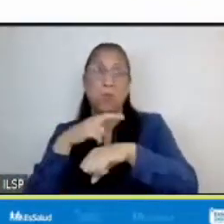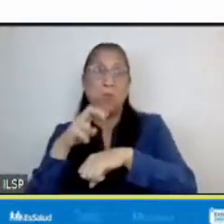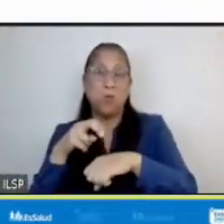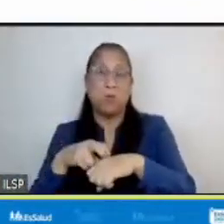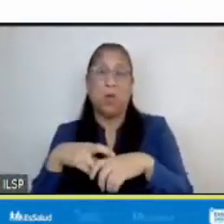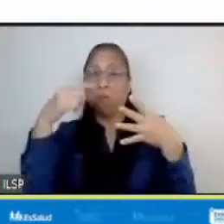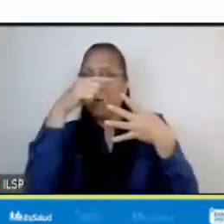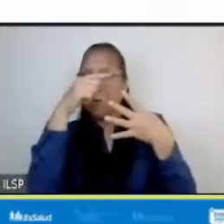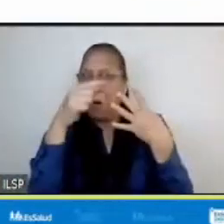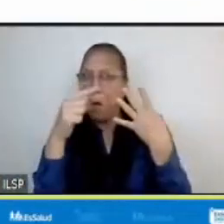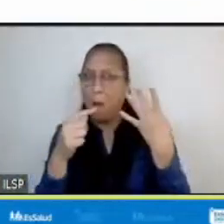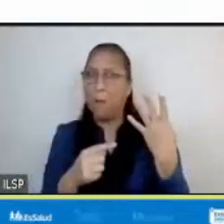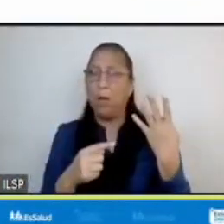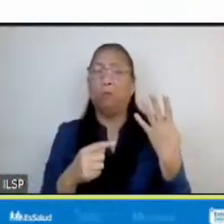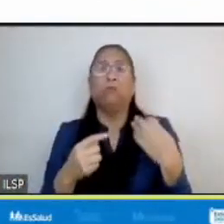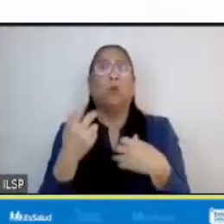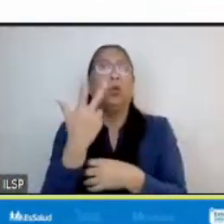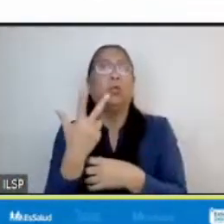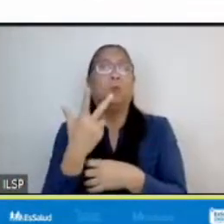más que suficiente en realidad, ¿no?